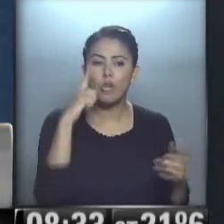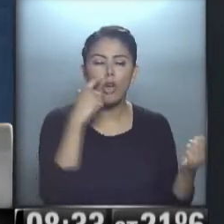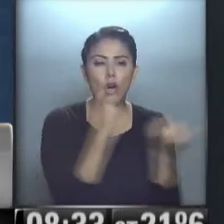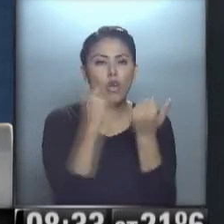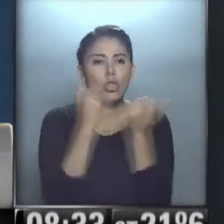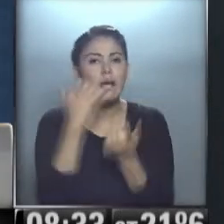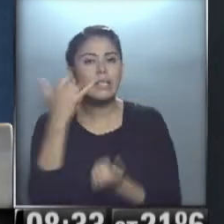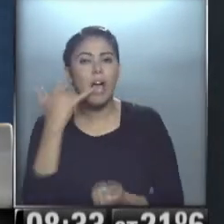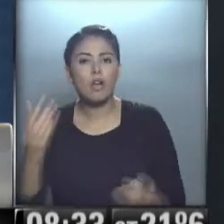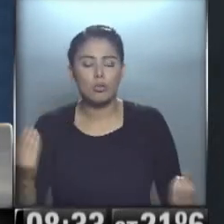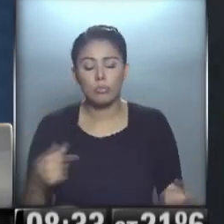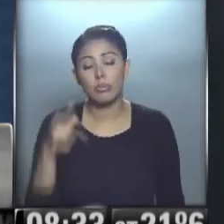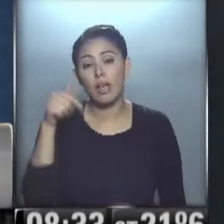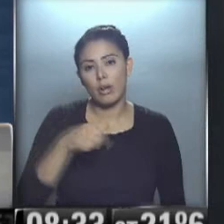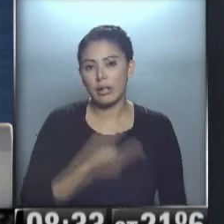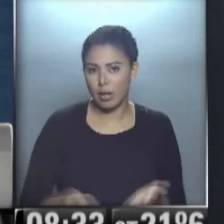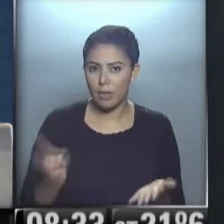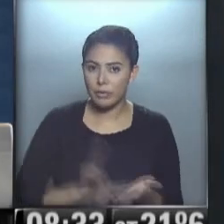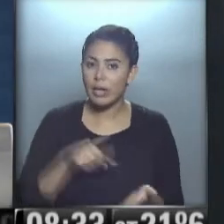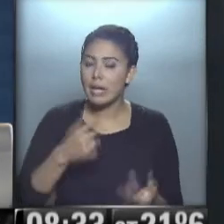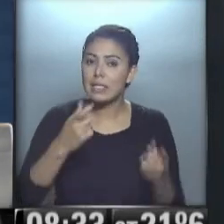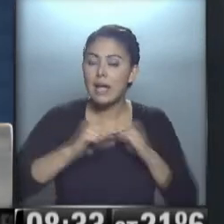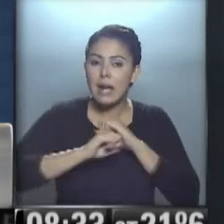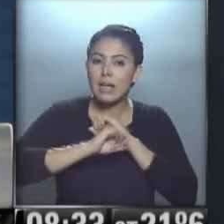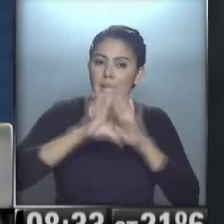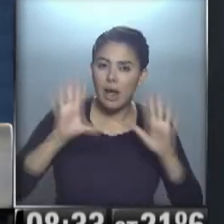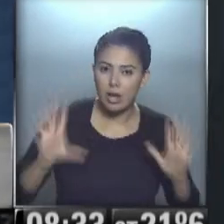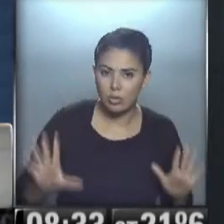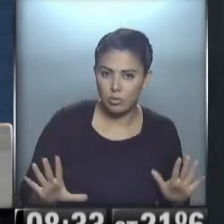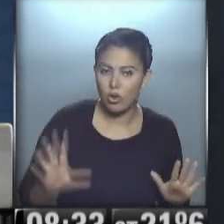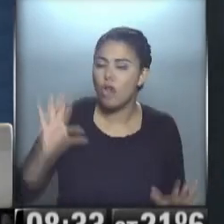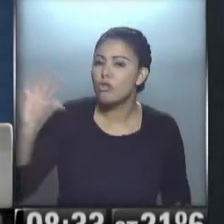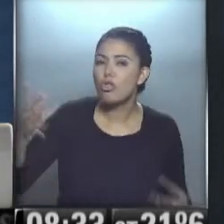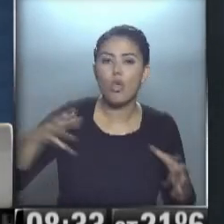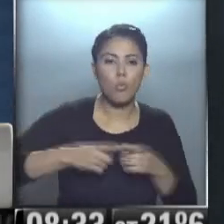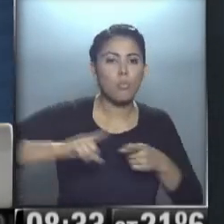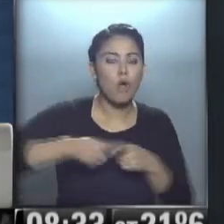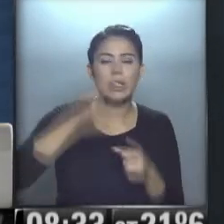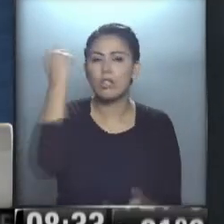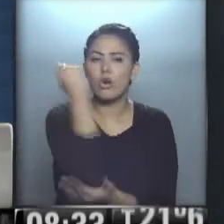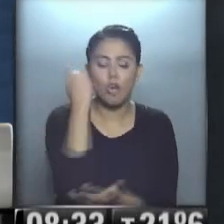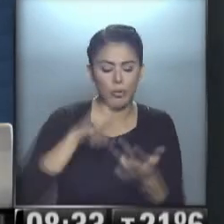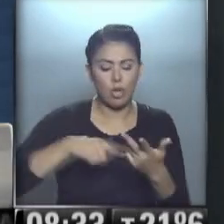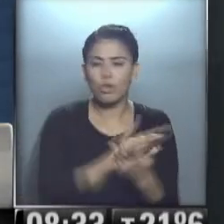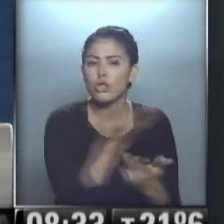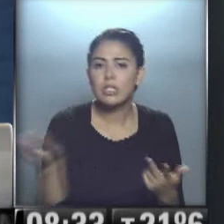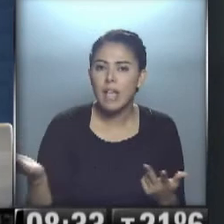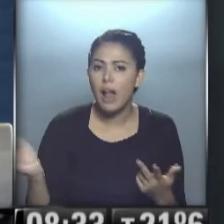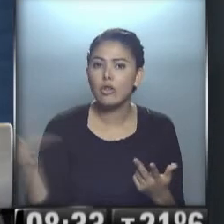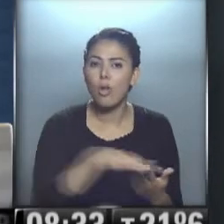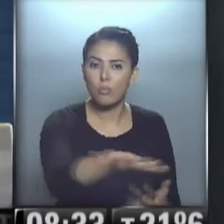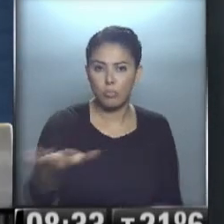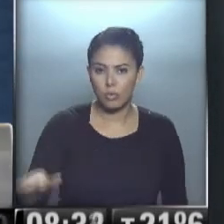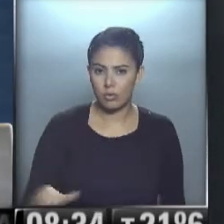insistir, yo creo que acá tiene que haber una clara manifestación de todo el arco político, económico, social del pueblo